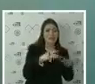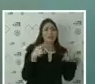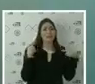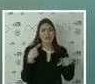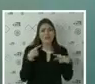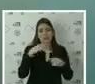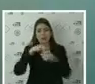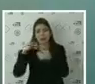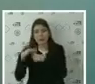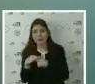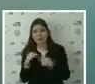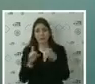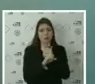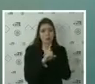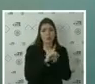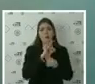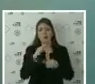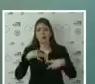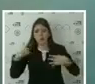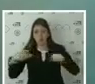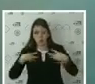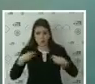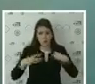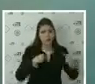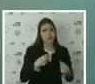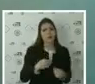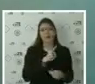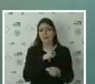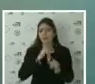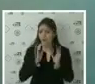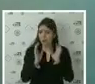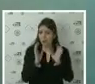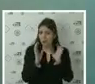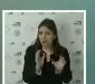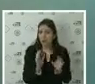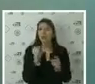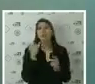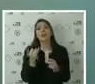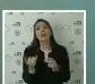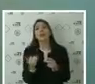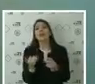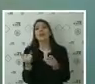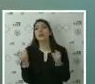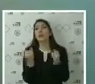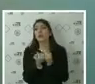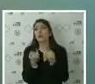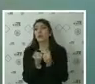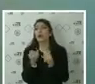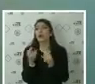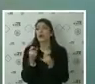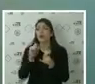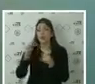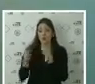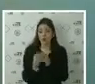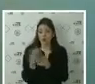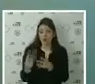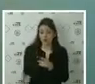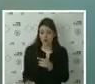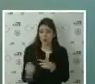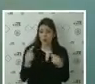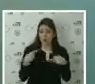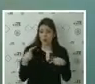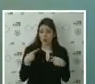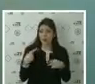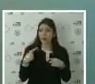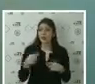ventilación y cualquier otro tipo de escenario que pudiera ser riesgo de contagio. Y por otra parte, creo que garantizar que las nuevas generaciones no se vean afectadas por